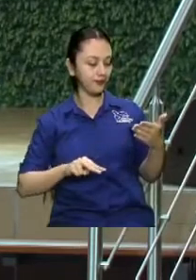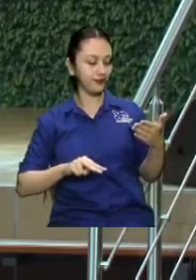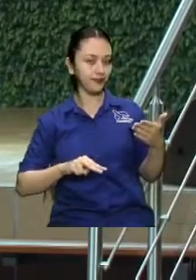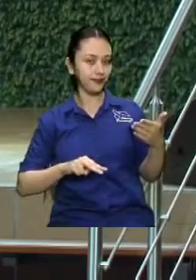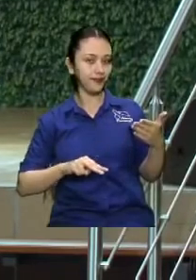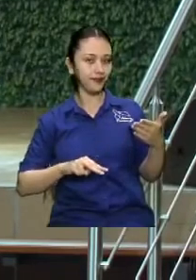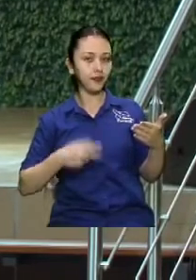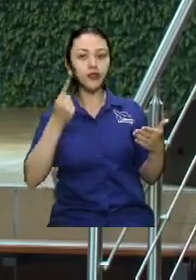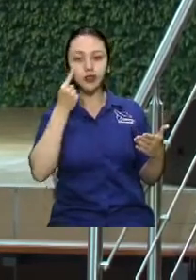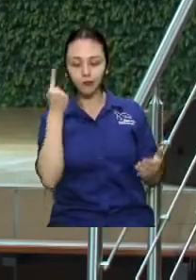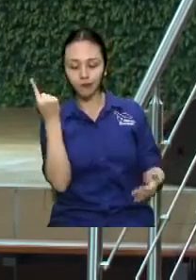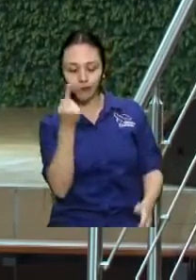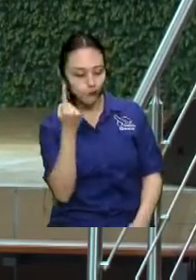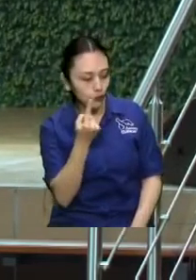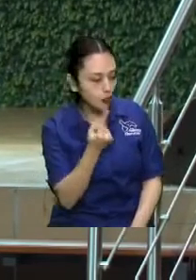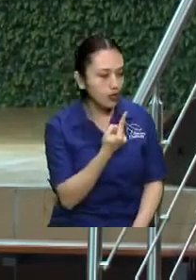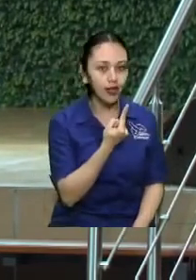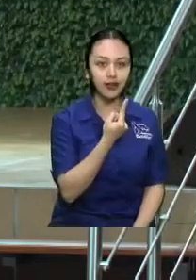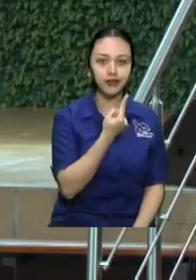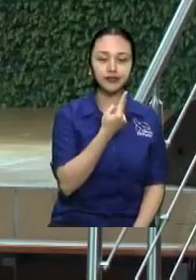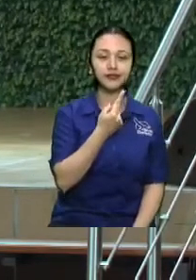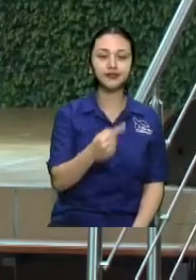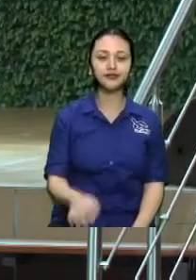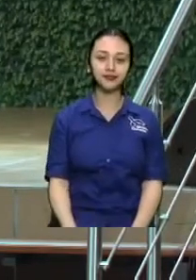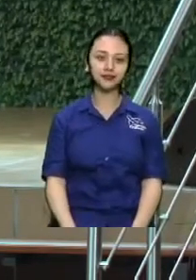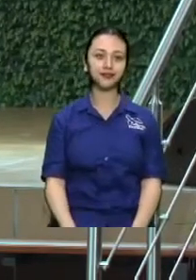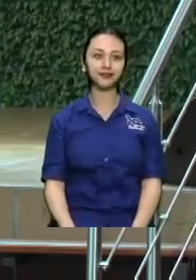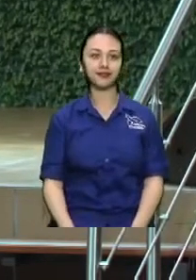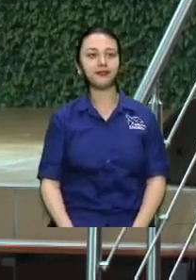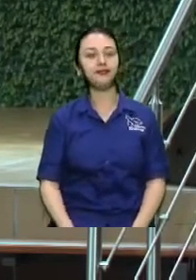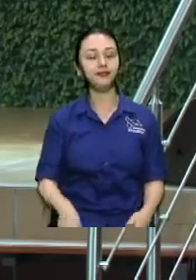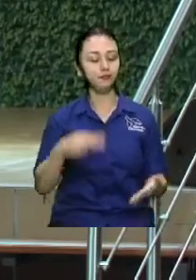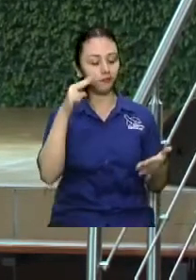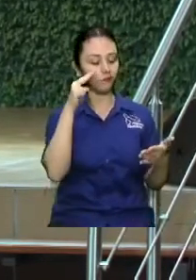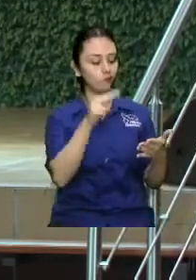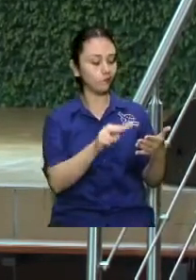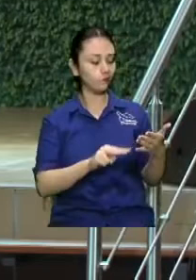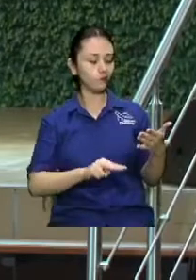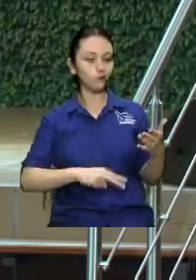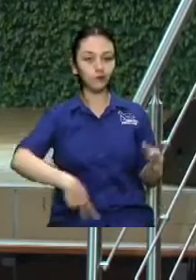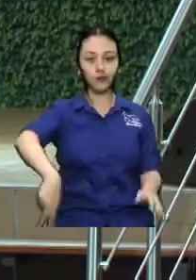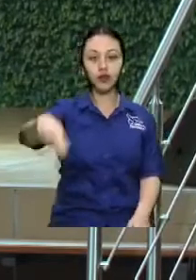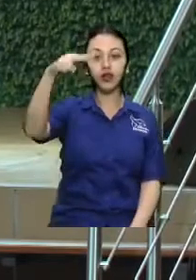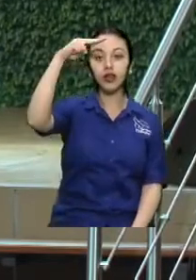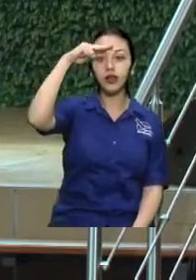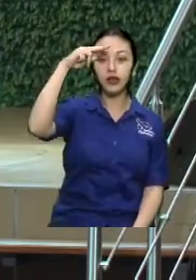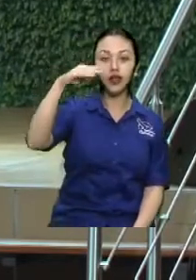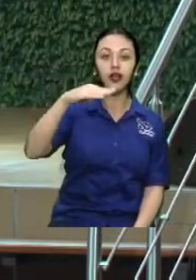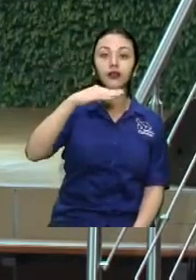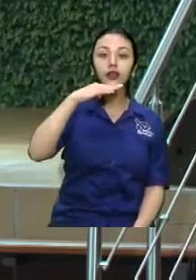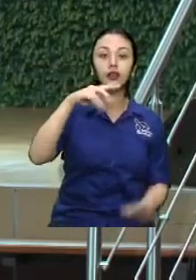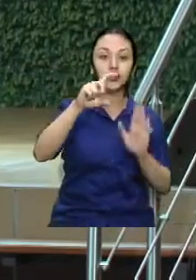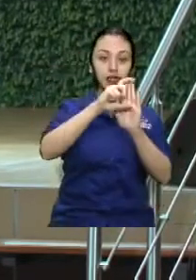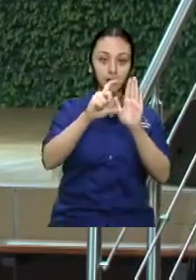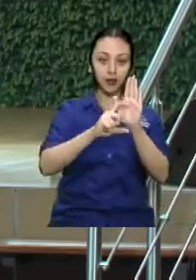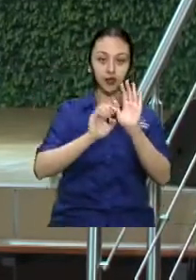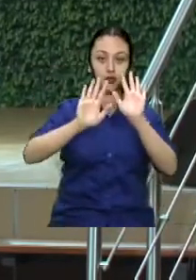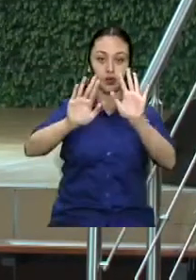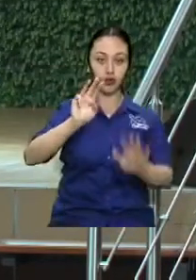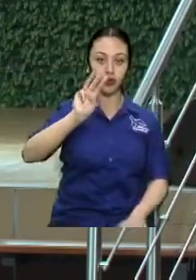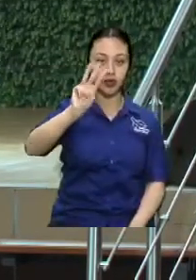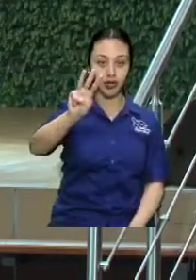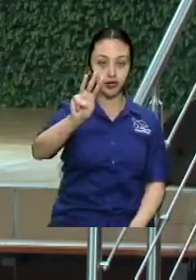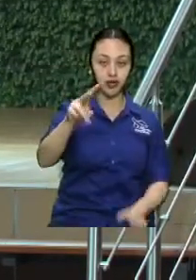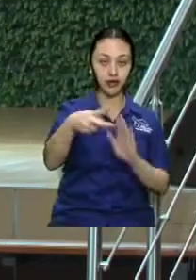Si no, lo buscamos. Ese no es problema. Vamos a ver. 13, 20, mire cómo dice. Y